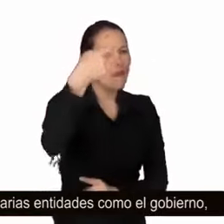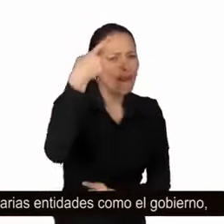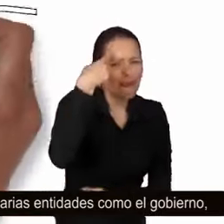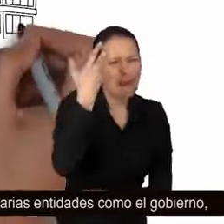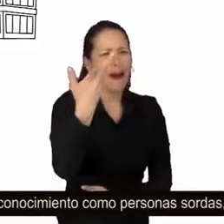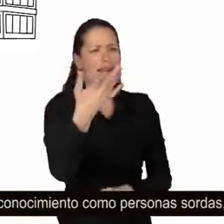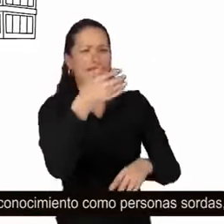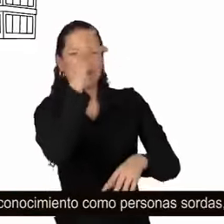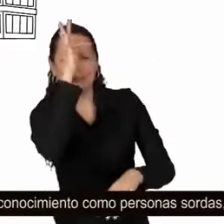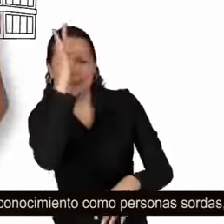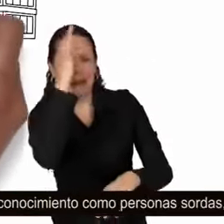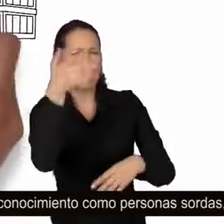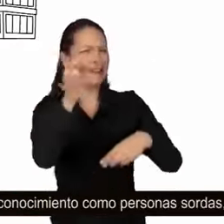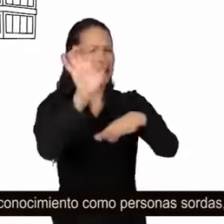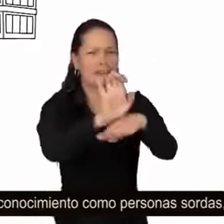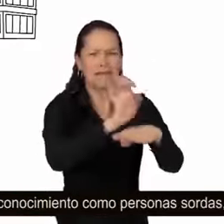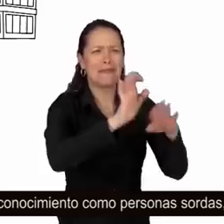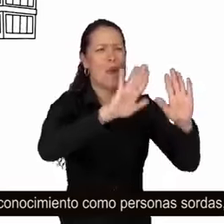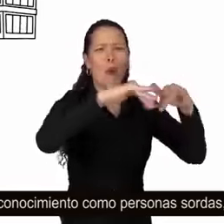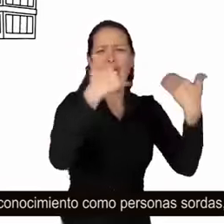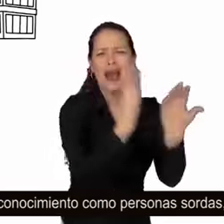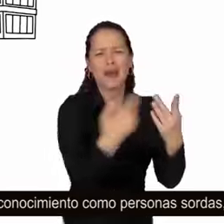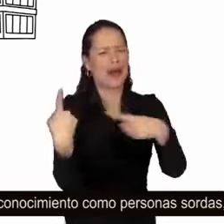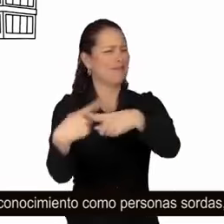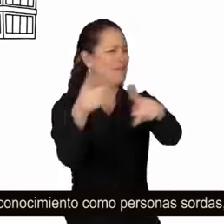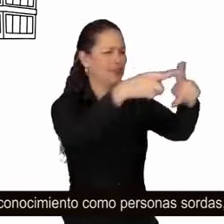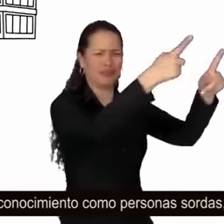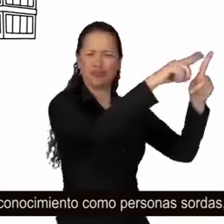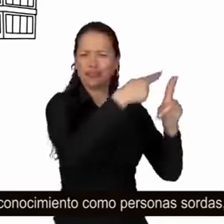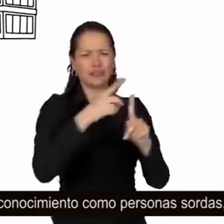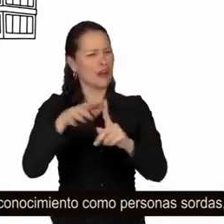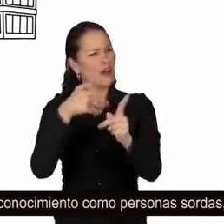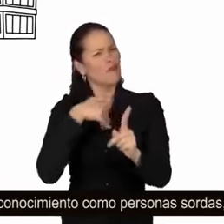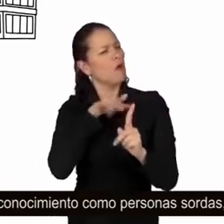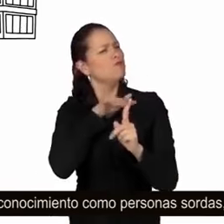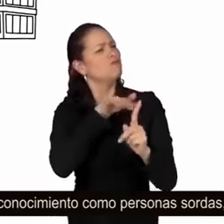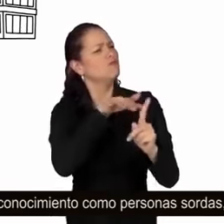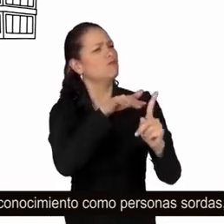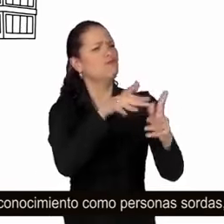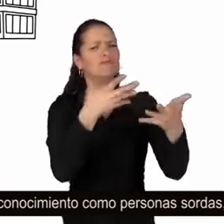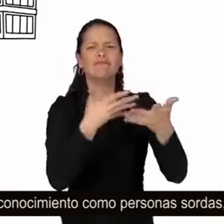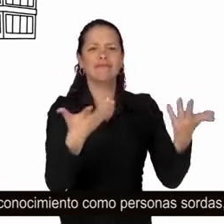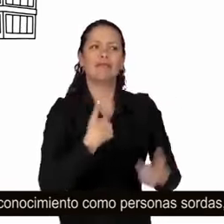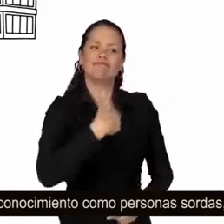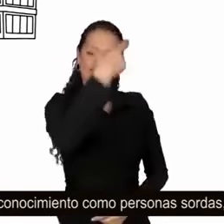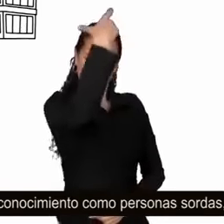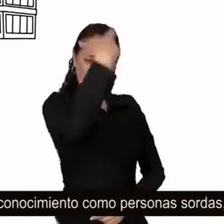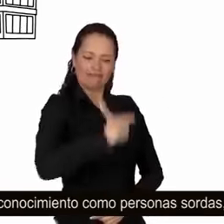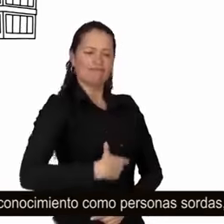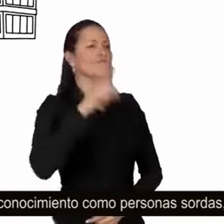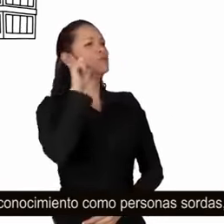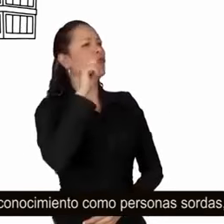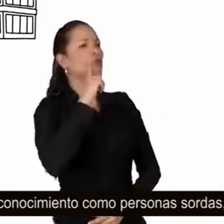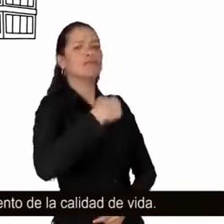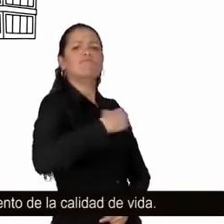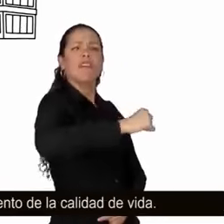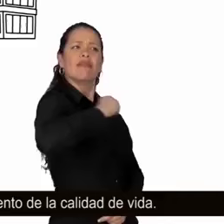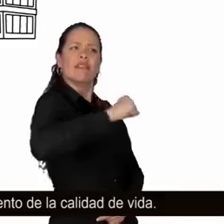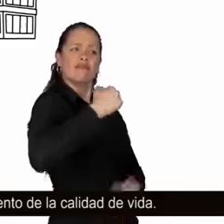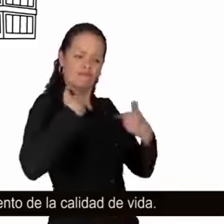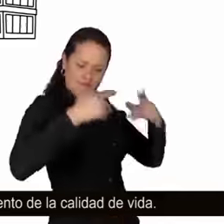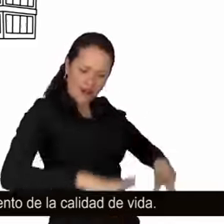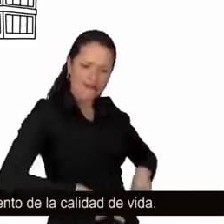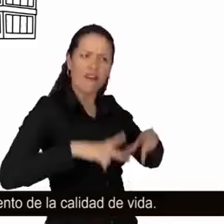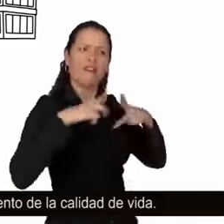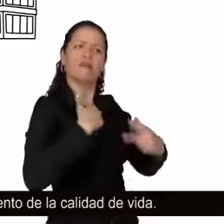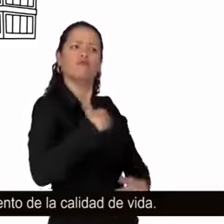gobierno, hospitales, colegios, etc. La meta era el reconocimiento de las personas sordas, sus